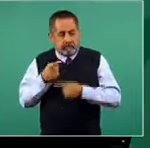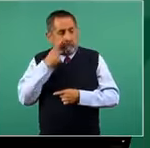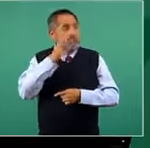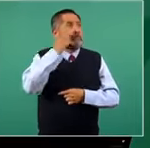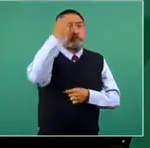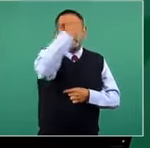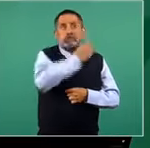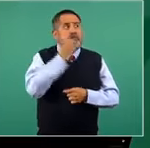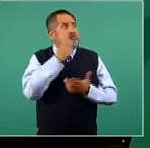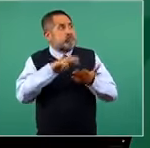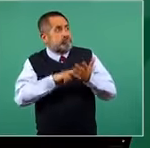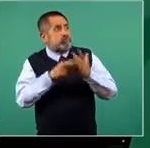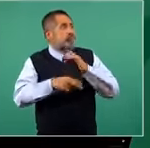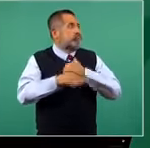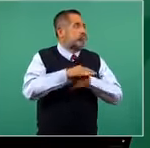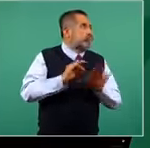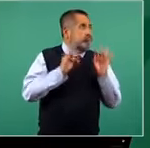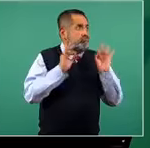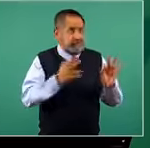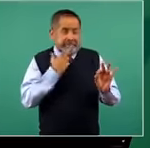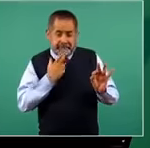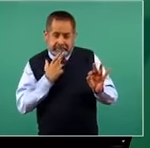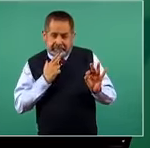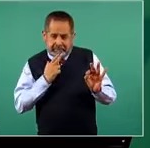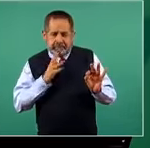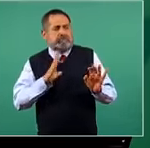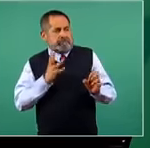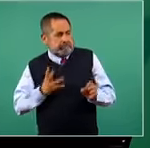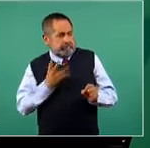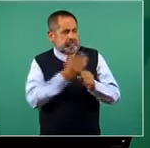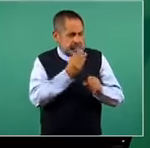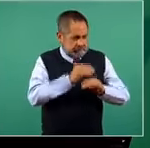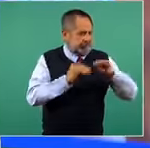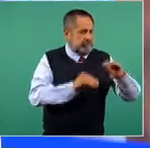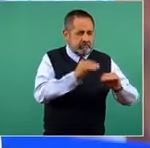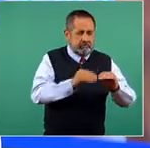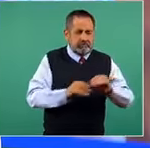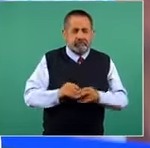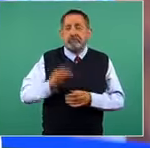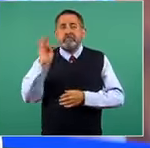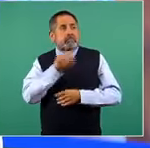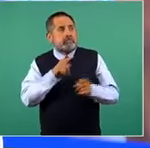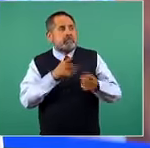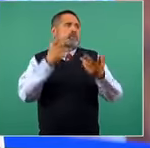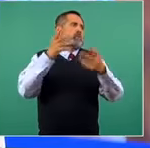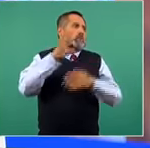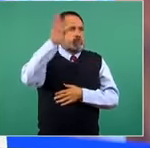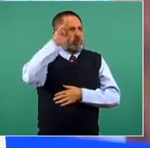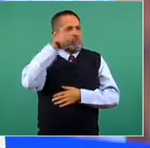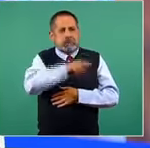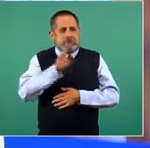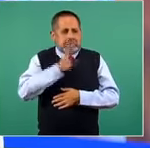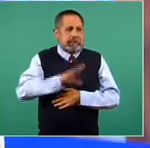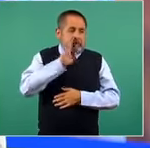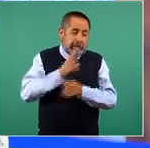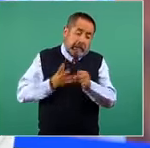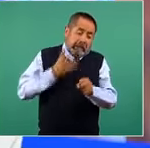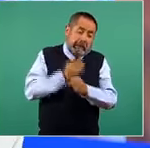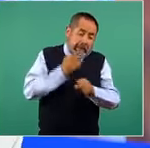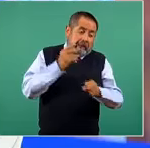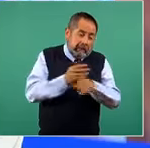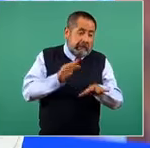ingeniería para rescatarlo, lo rescatamos, siempre que no represente un gasto mayor para el erario